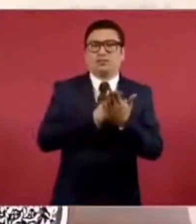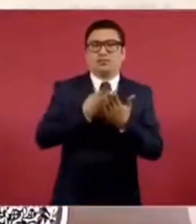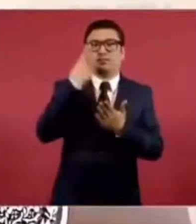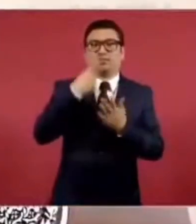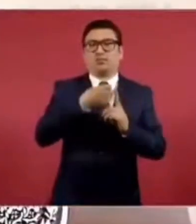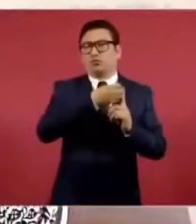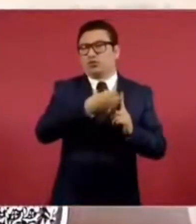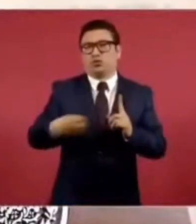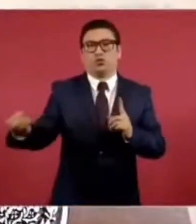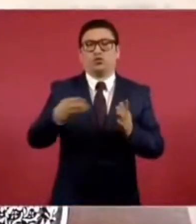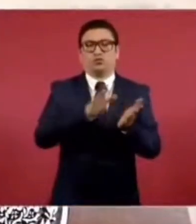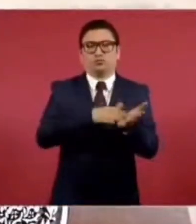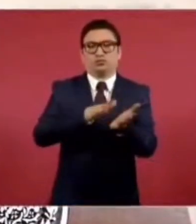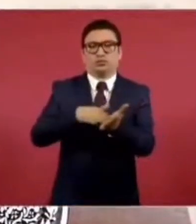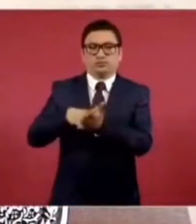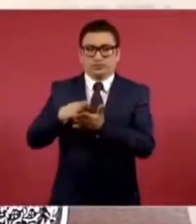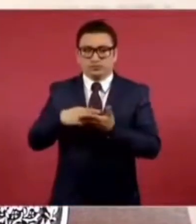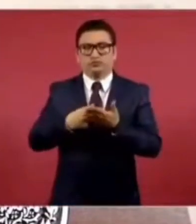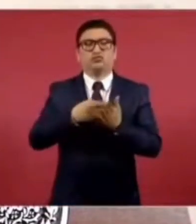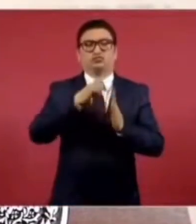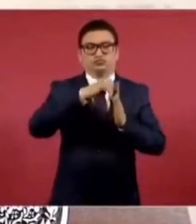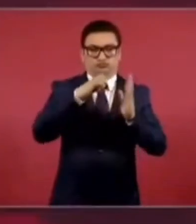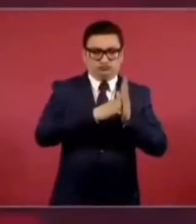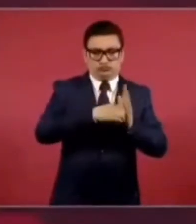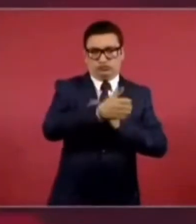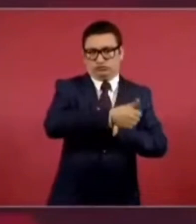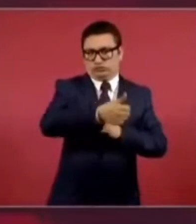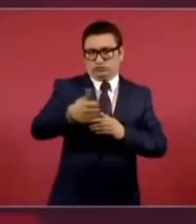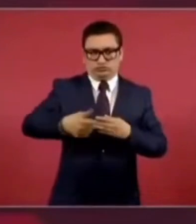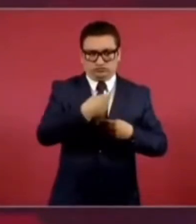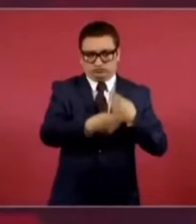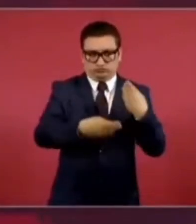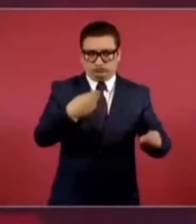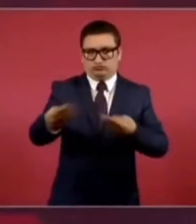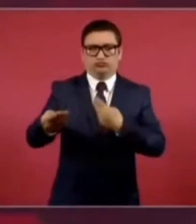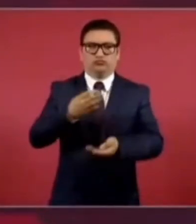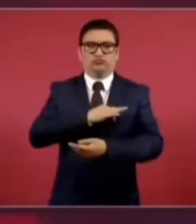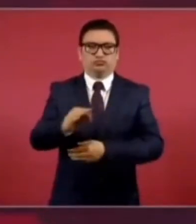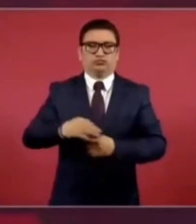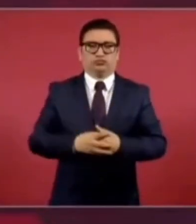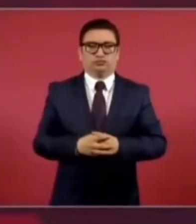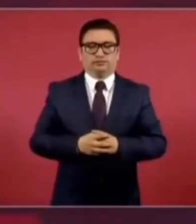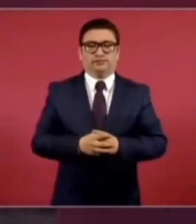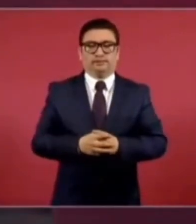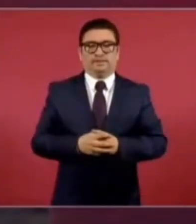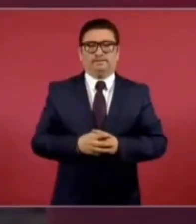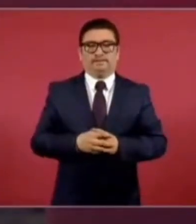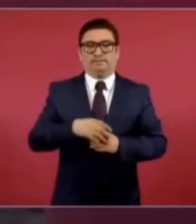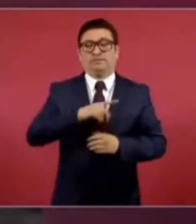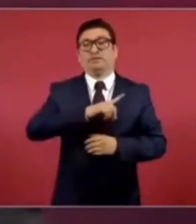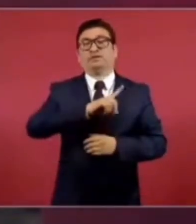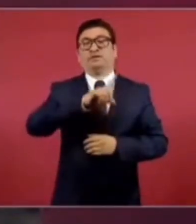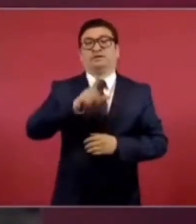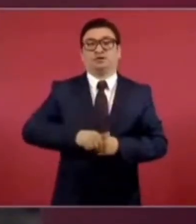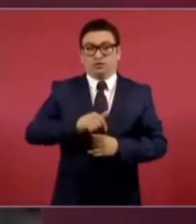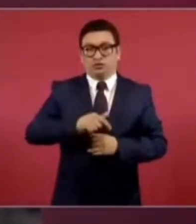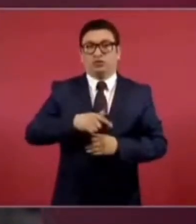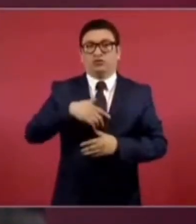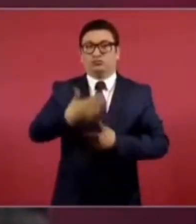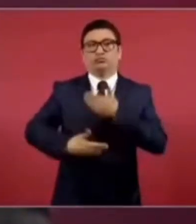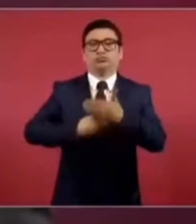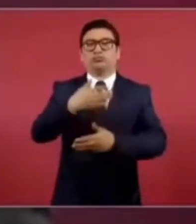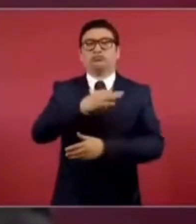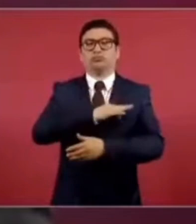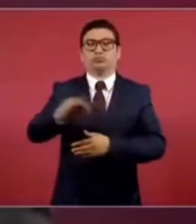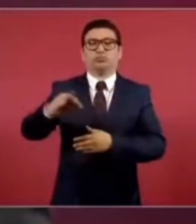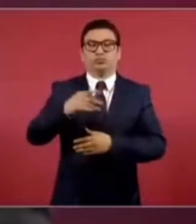regularización que les entreguen sus escrituras Y que al mismo tiempo se busque un mecanismo para